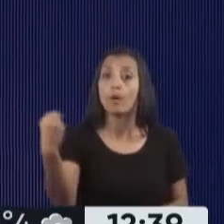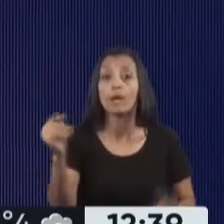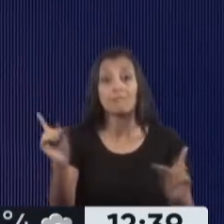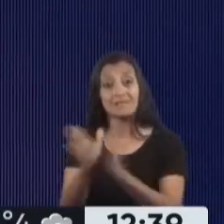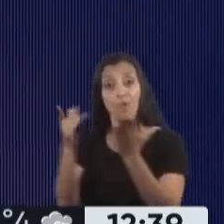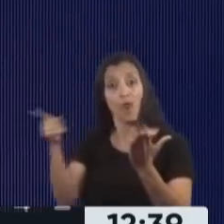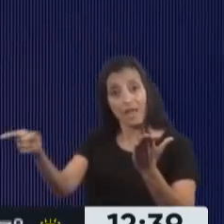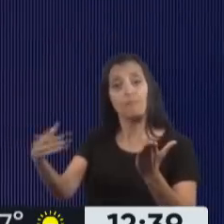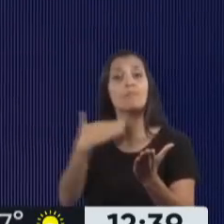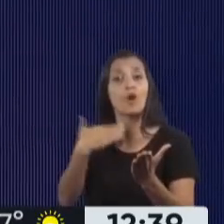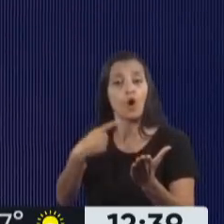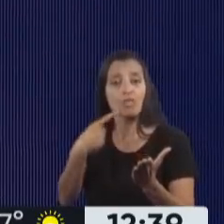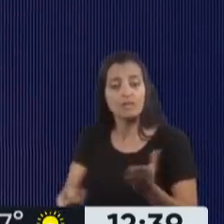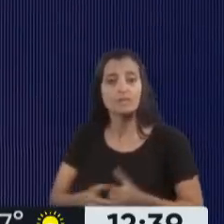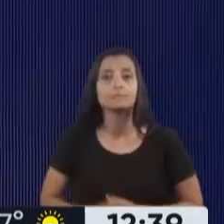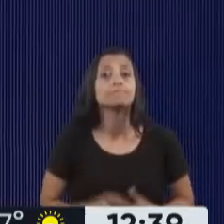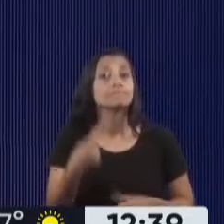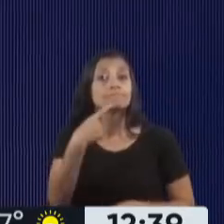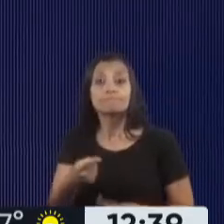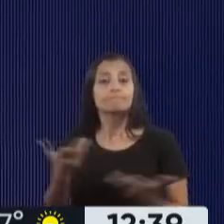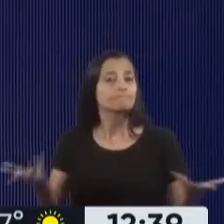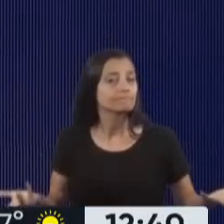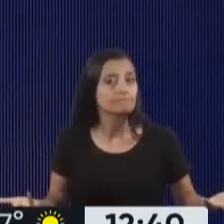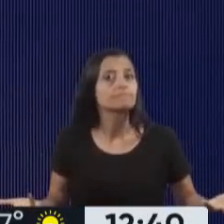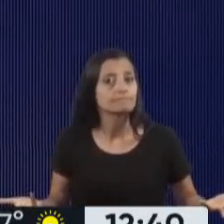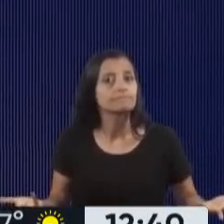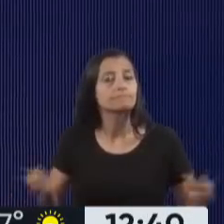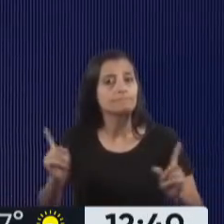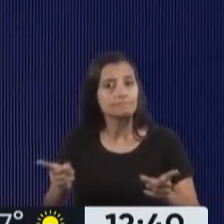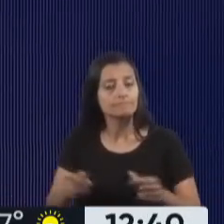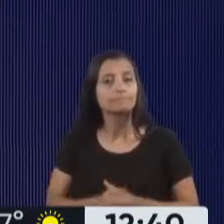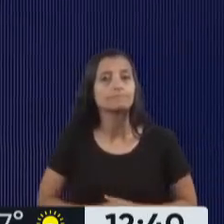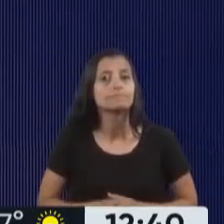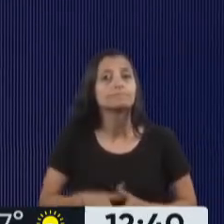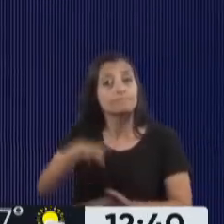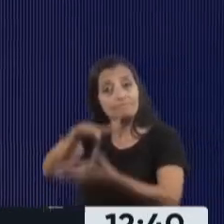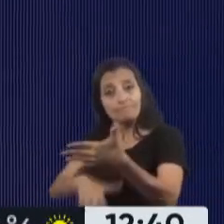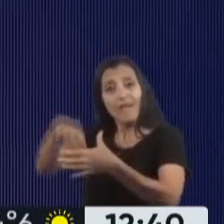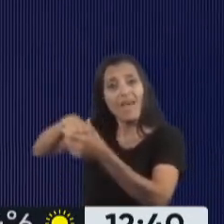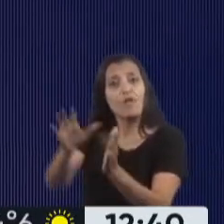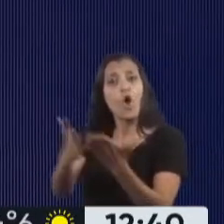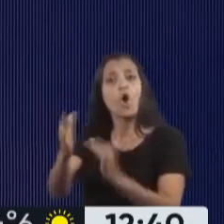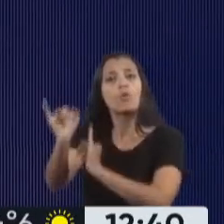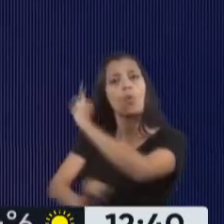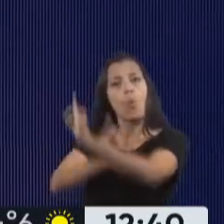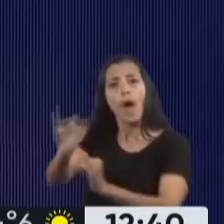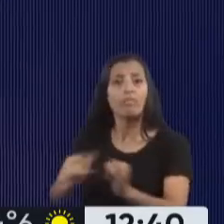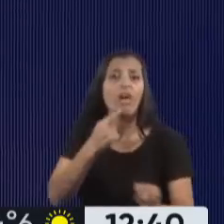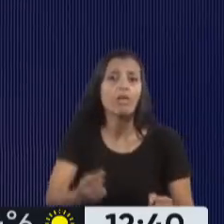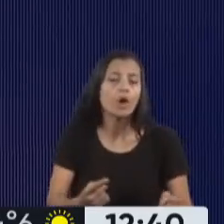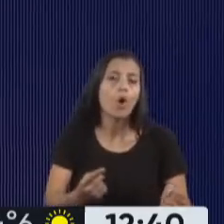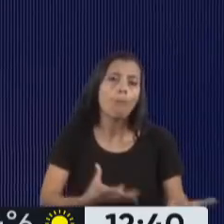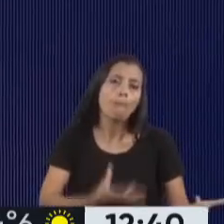de Reinhardt y Rogoff justamente es una narración de que cuántas veces se dijo que esta